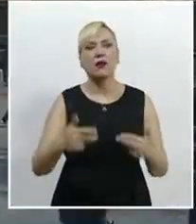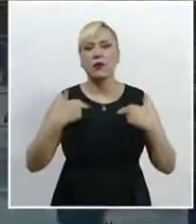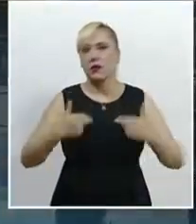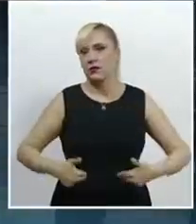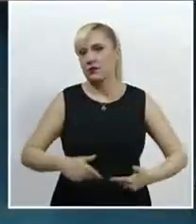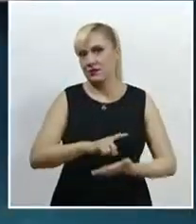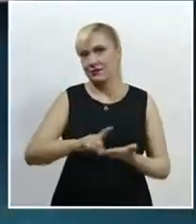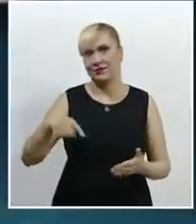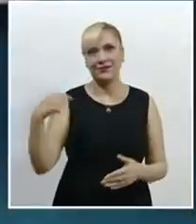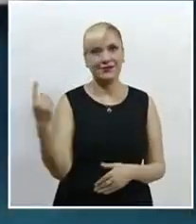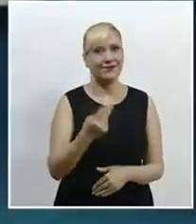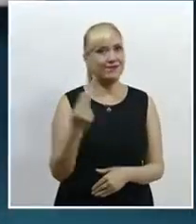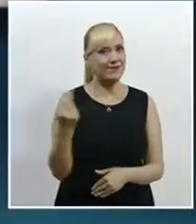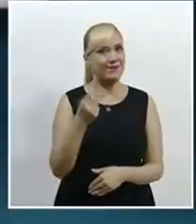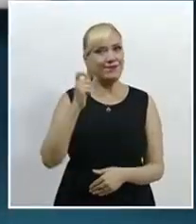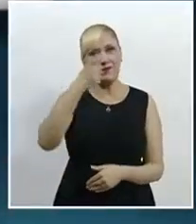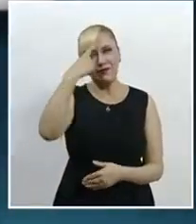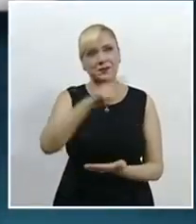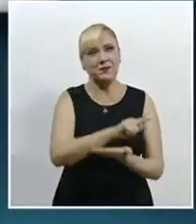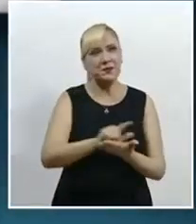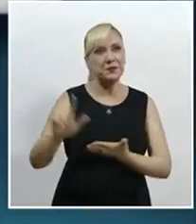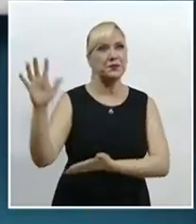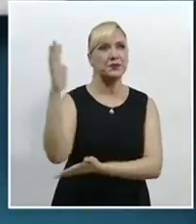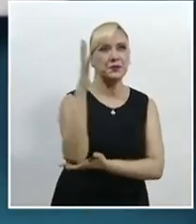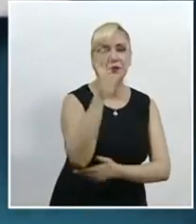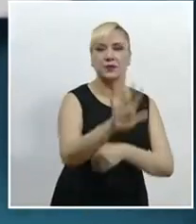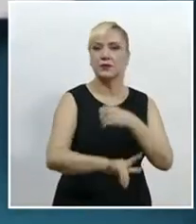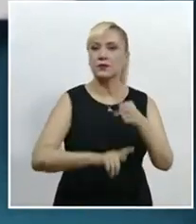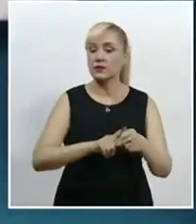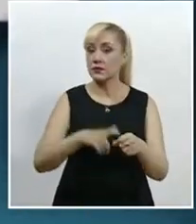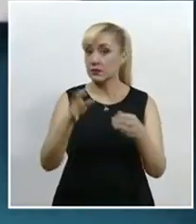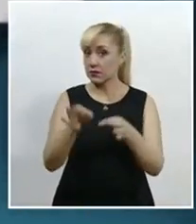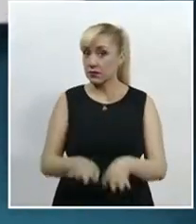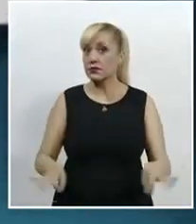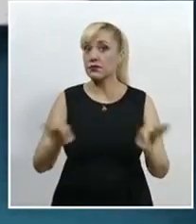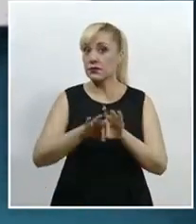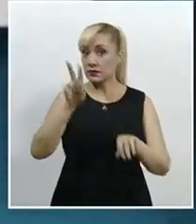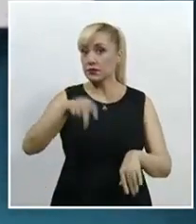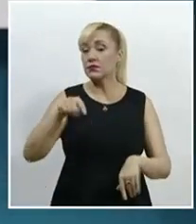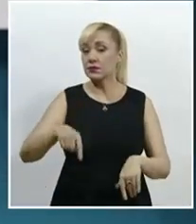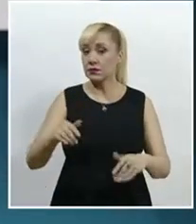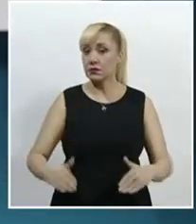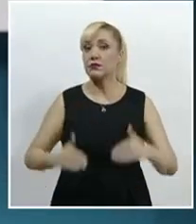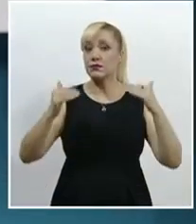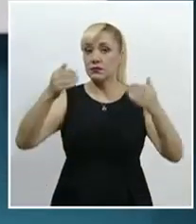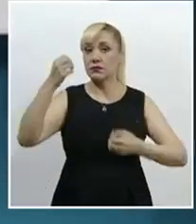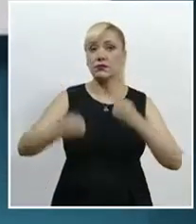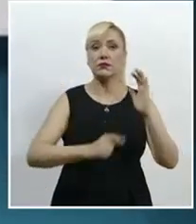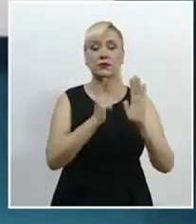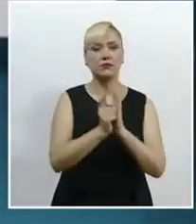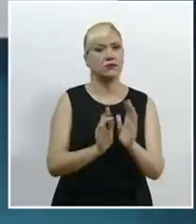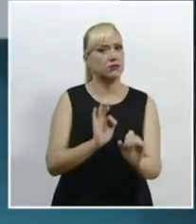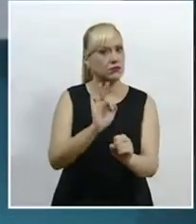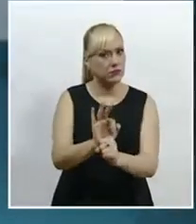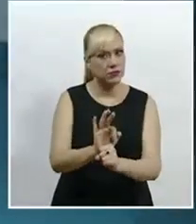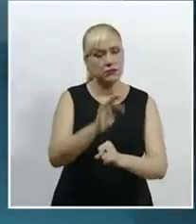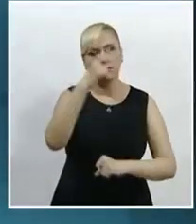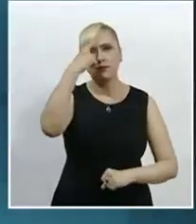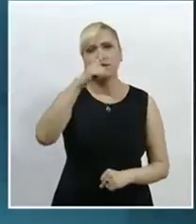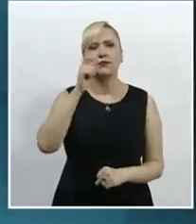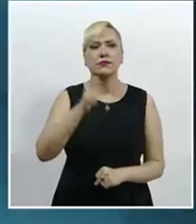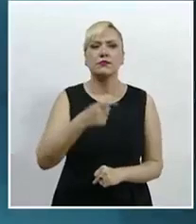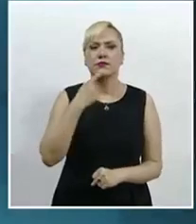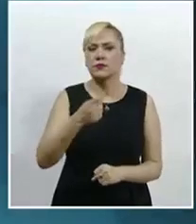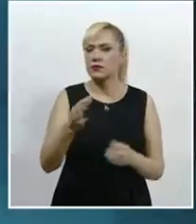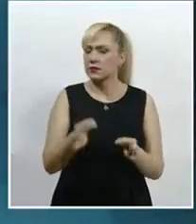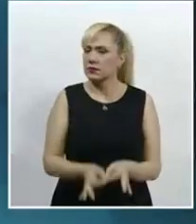medio ambiente sano. En ella se encuentran algunas de las resoluciones más importantes del máximo tribunal que protegen este derecho, además de que enfatiza